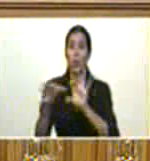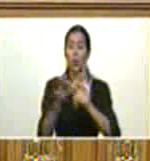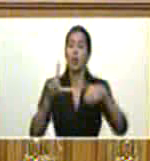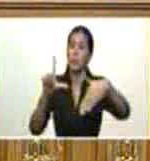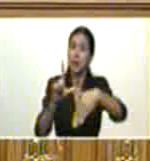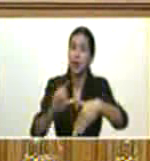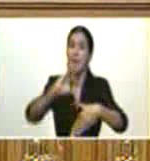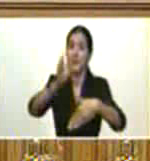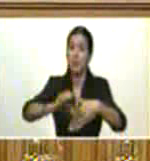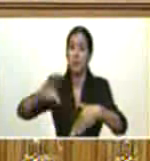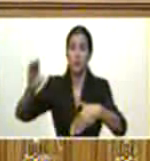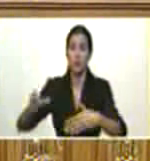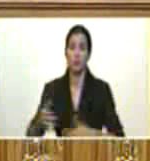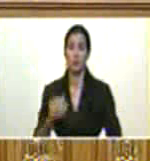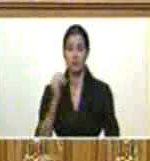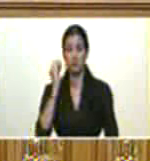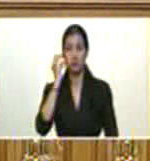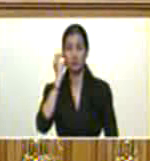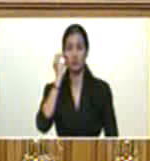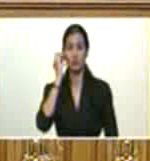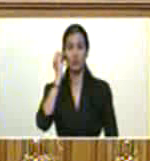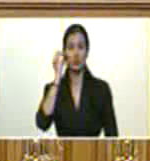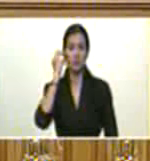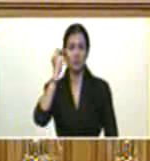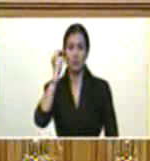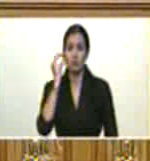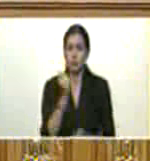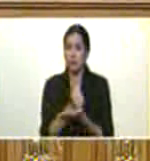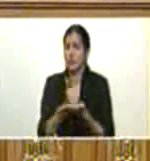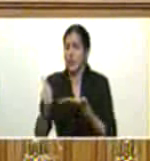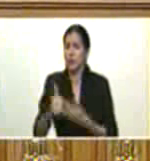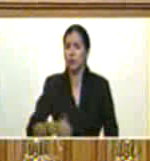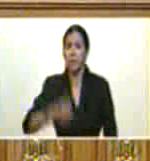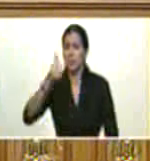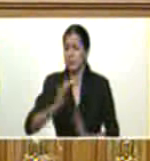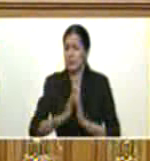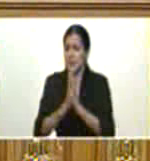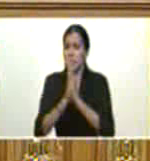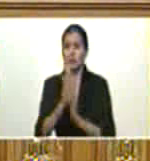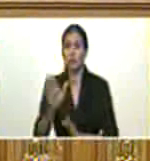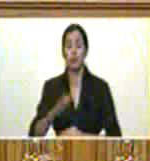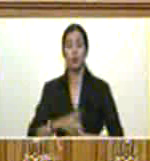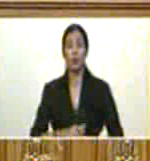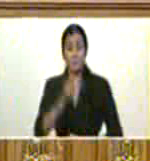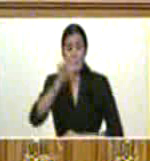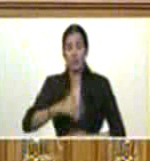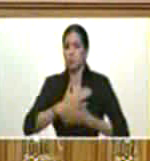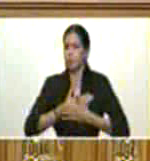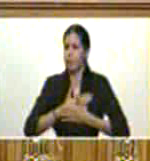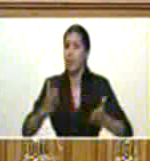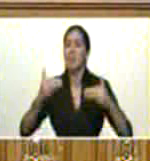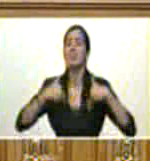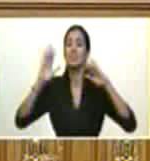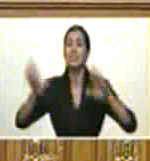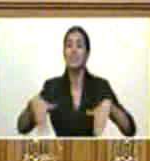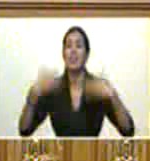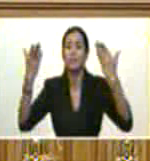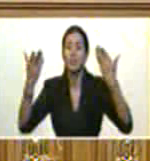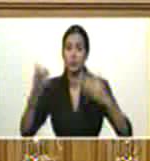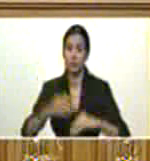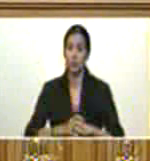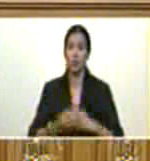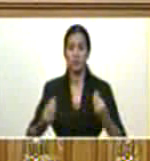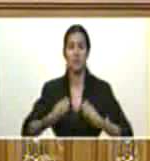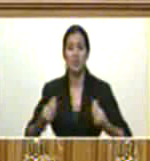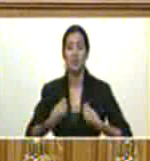latinoamericana caribeña. Lo más sagrado y lo más grande de quienes han dado su vida durante el siglo XIX, el